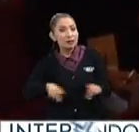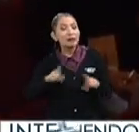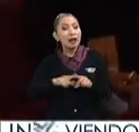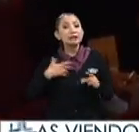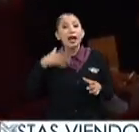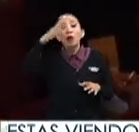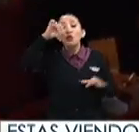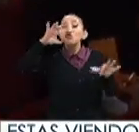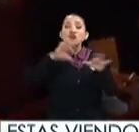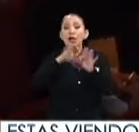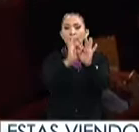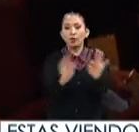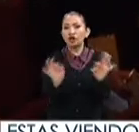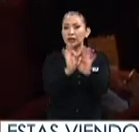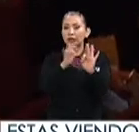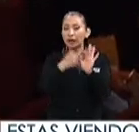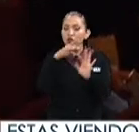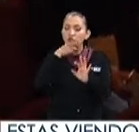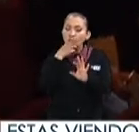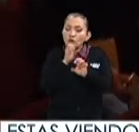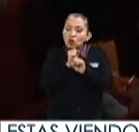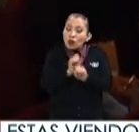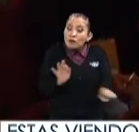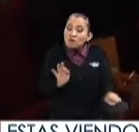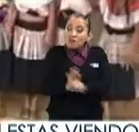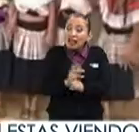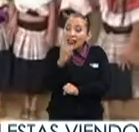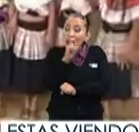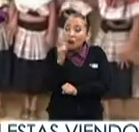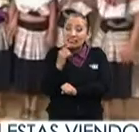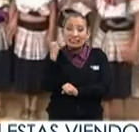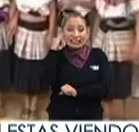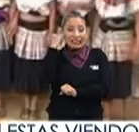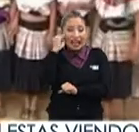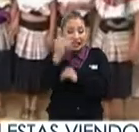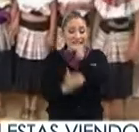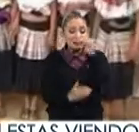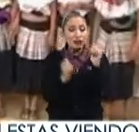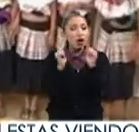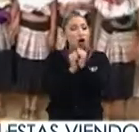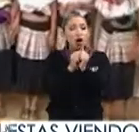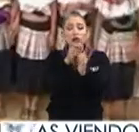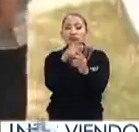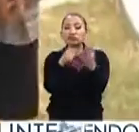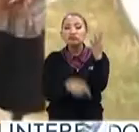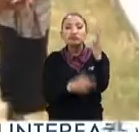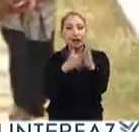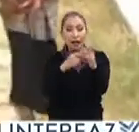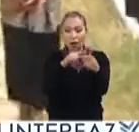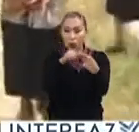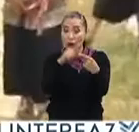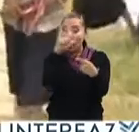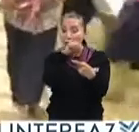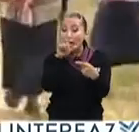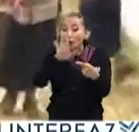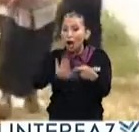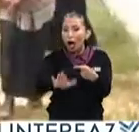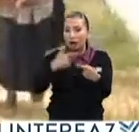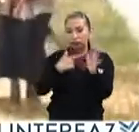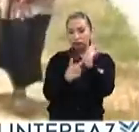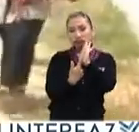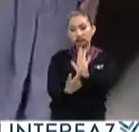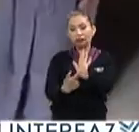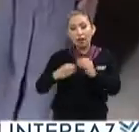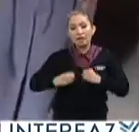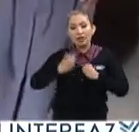Se coincidió en la importancia de preservar y fortalecer las lenguas indígenas con las siguientes premisas: Una lengua es una